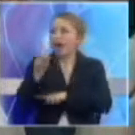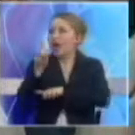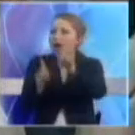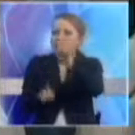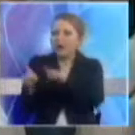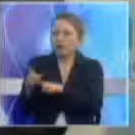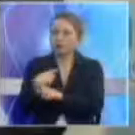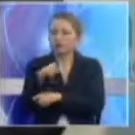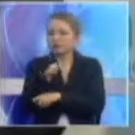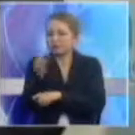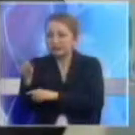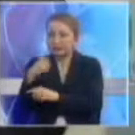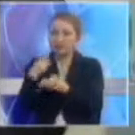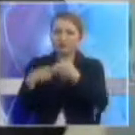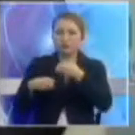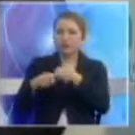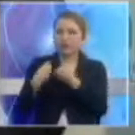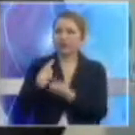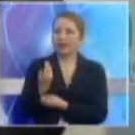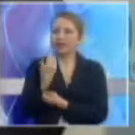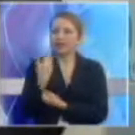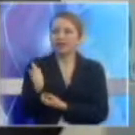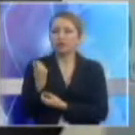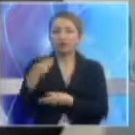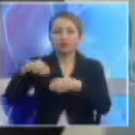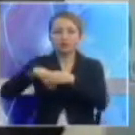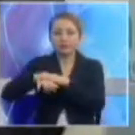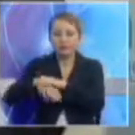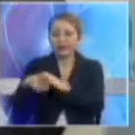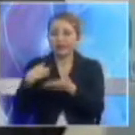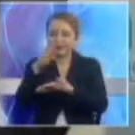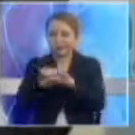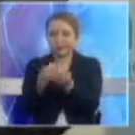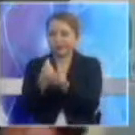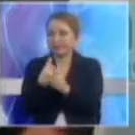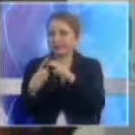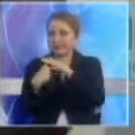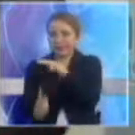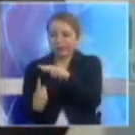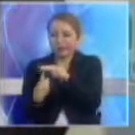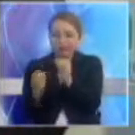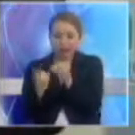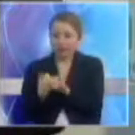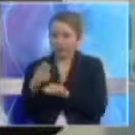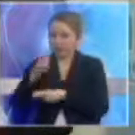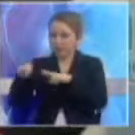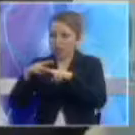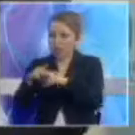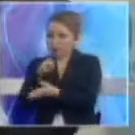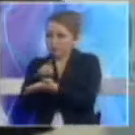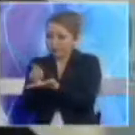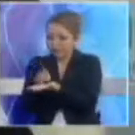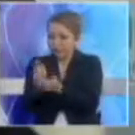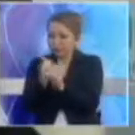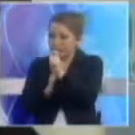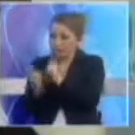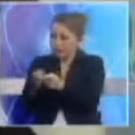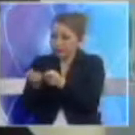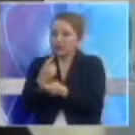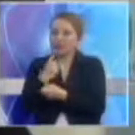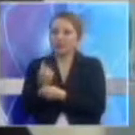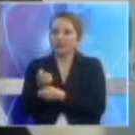universidades que han tenido desfases de liquidez en su planificación presupuestaria, pero que se van regularizando. En todo caso,